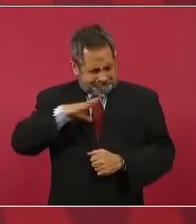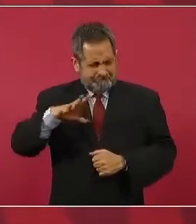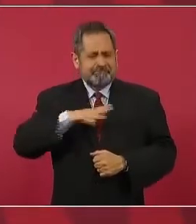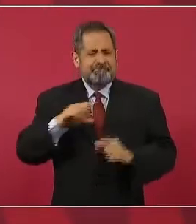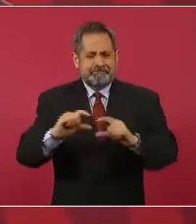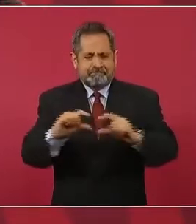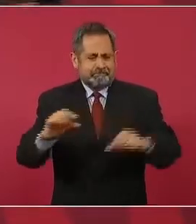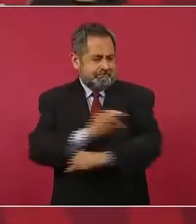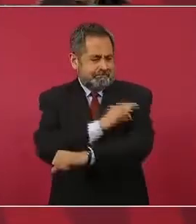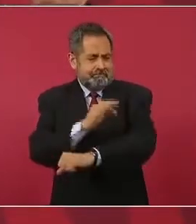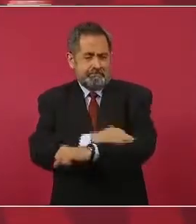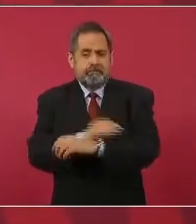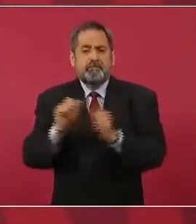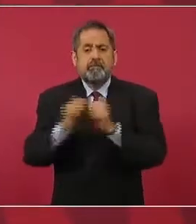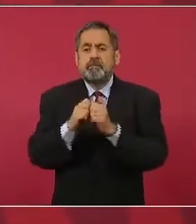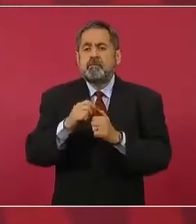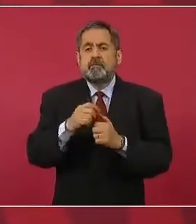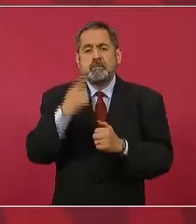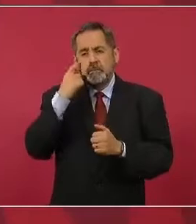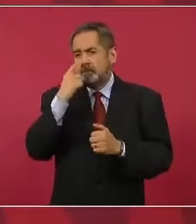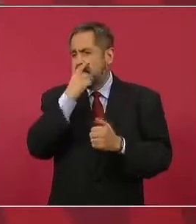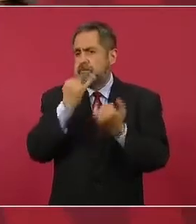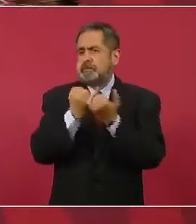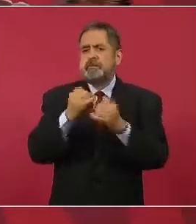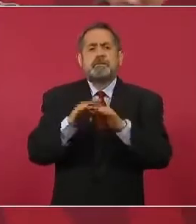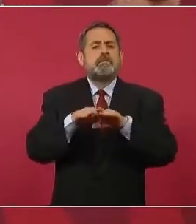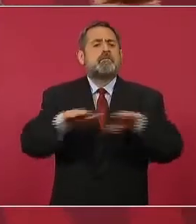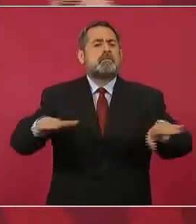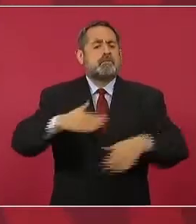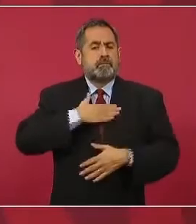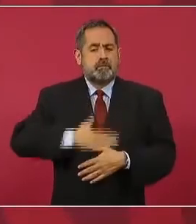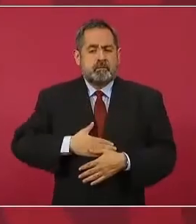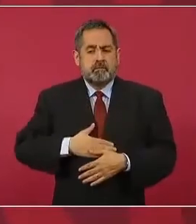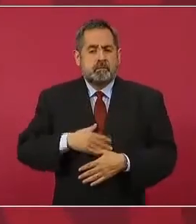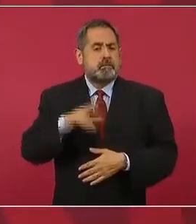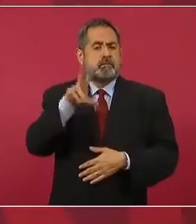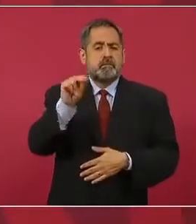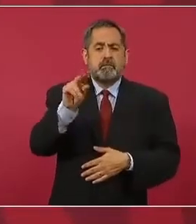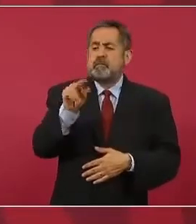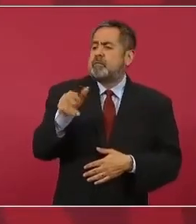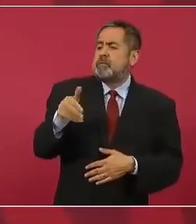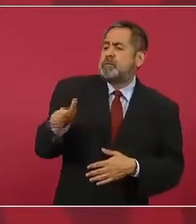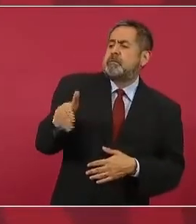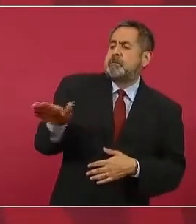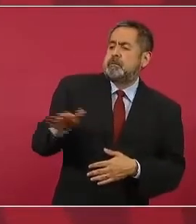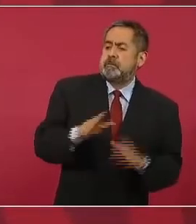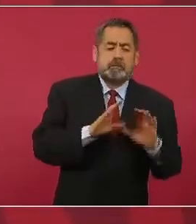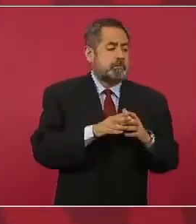Y fuimos en América Latina el primer país en recibir vacunas.